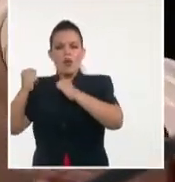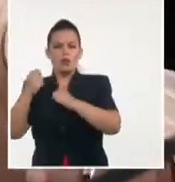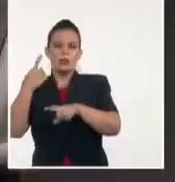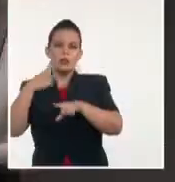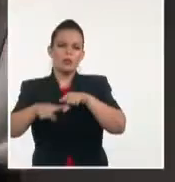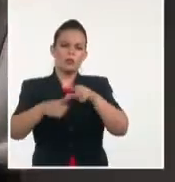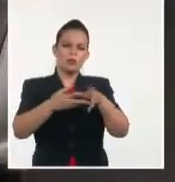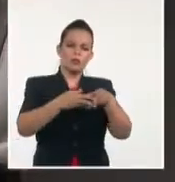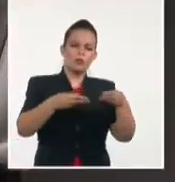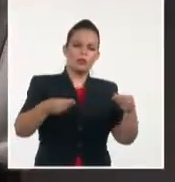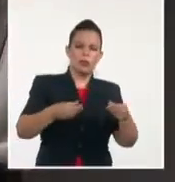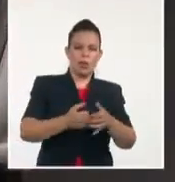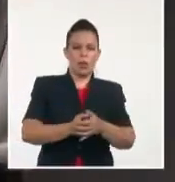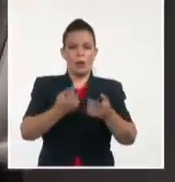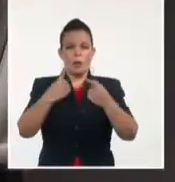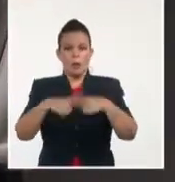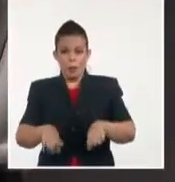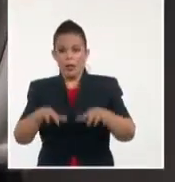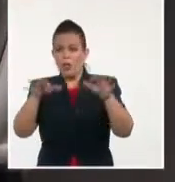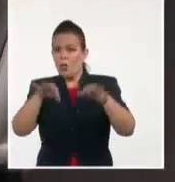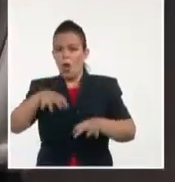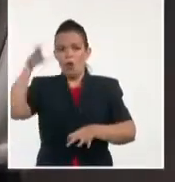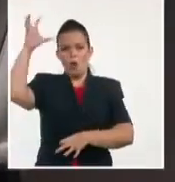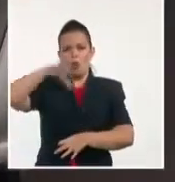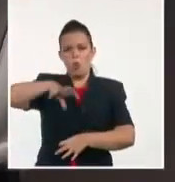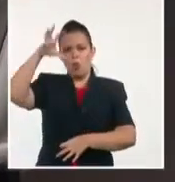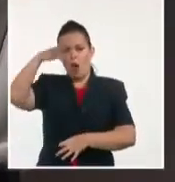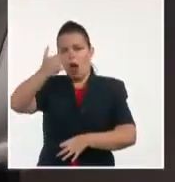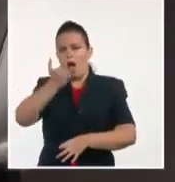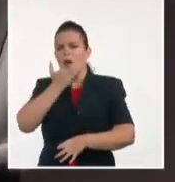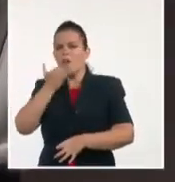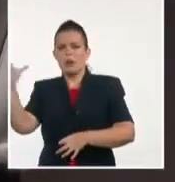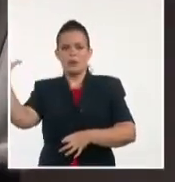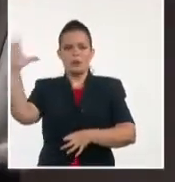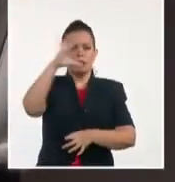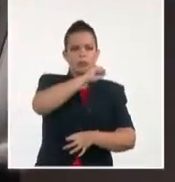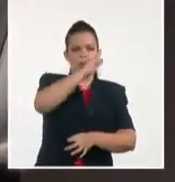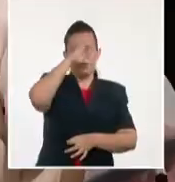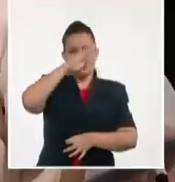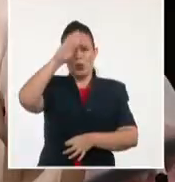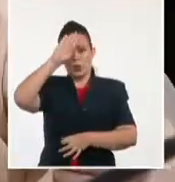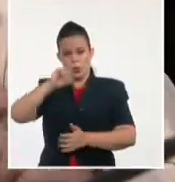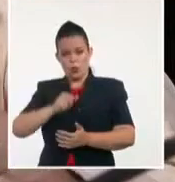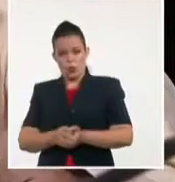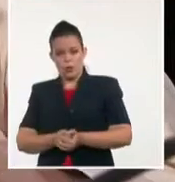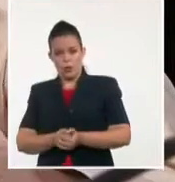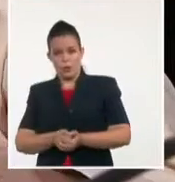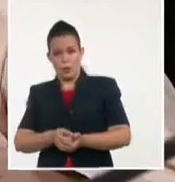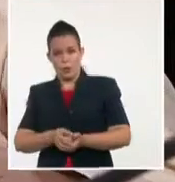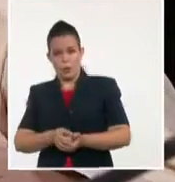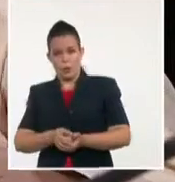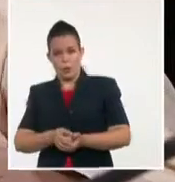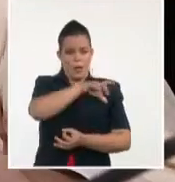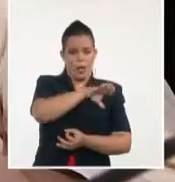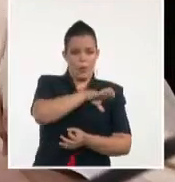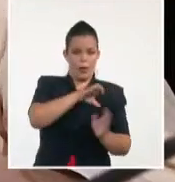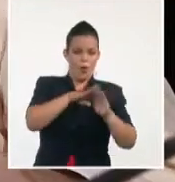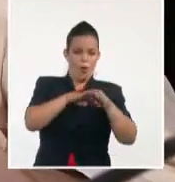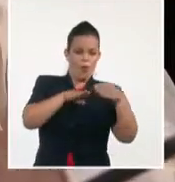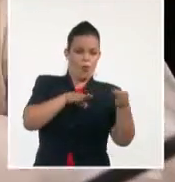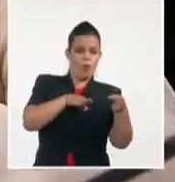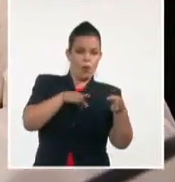territorios, todo el país, desde todo el país. De Río, que no estaba en la trayectoria, cogió agua. Ayer, hoy estaba también recibiendo la